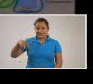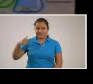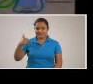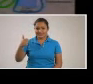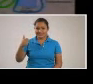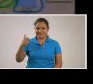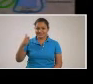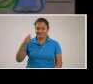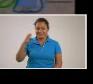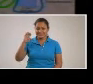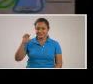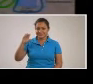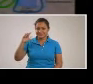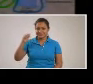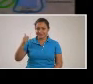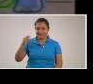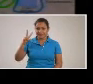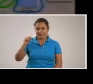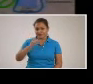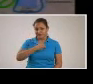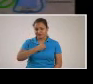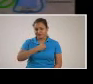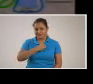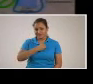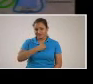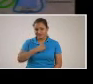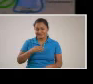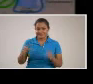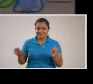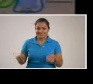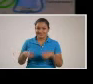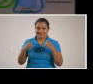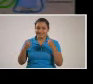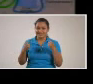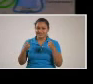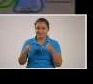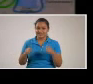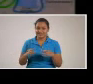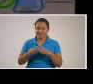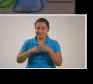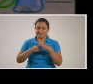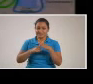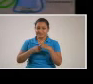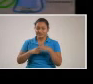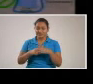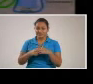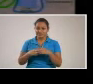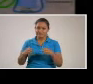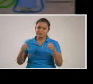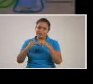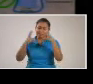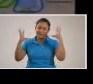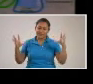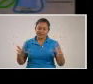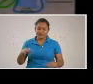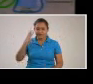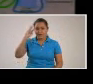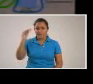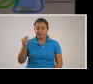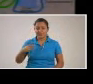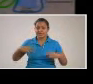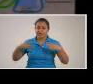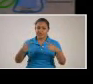queremos ser parte de la Federación Rusa. Y entonces empezaron los bombazos. ¿Por qué razón? Porque aquí hay otro punto bien